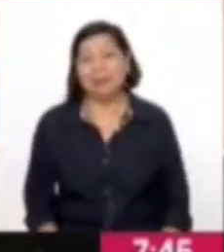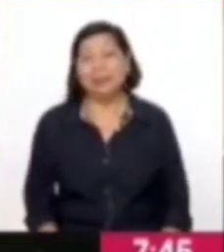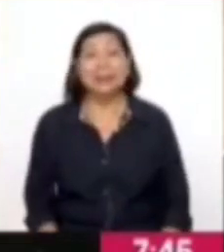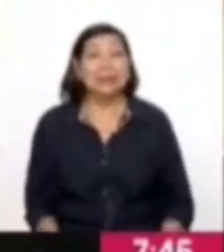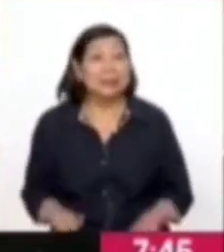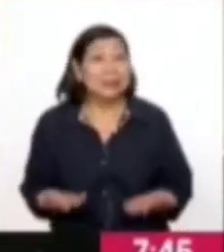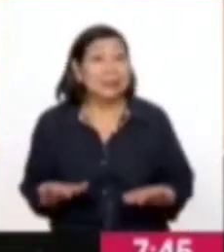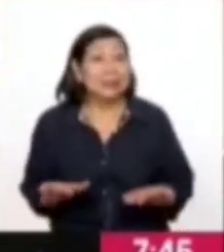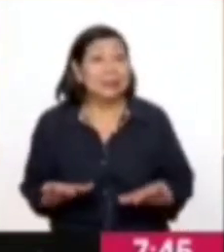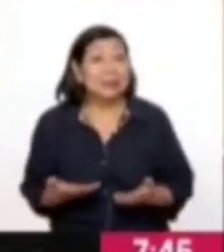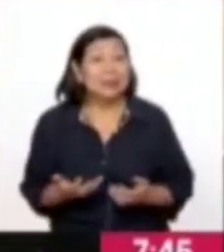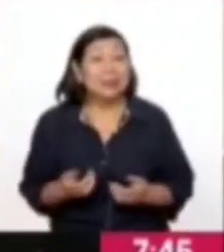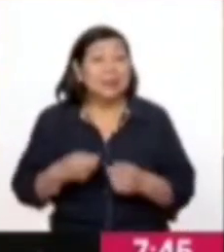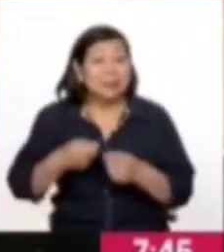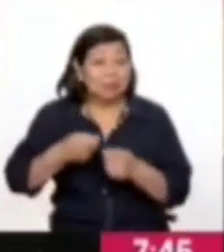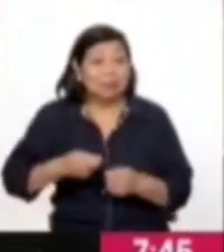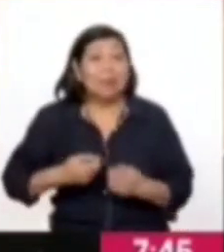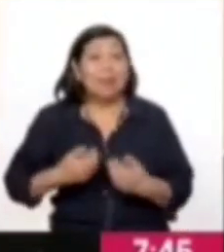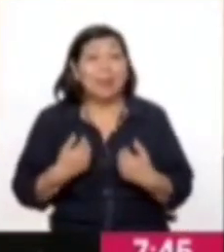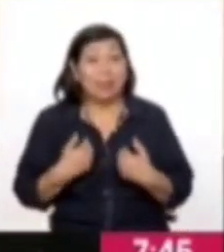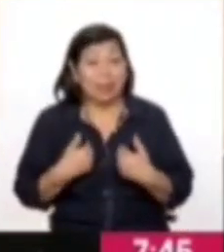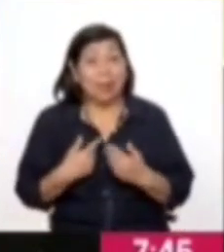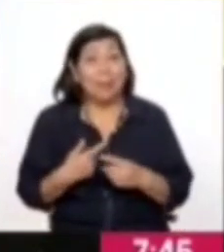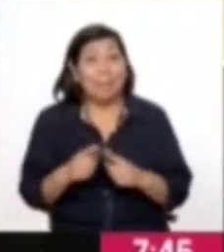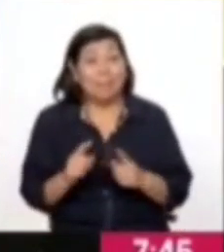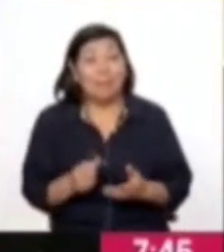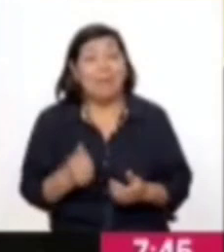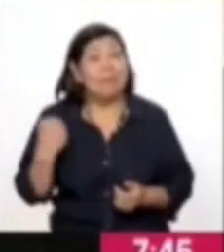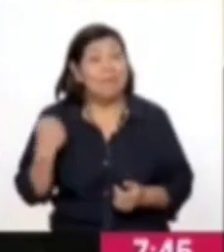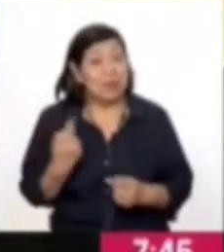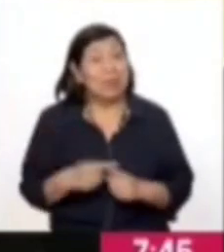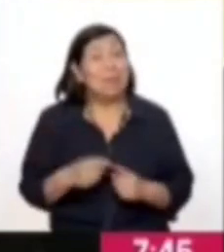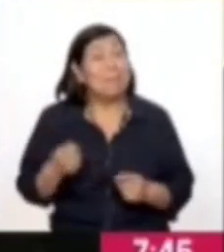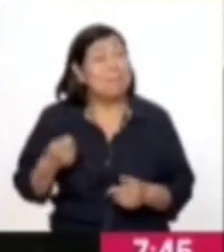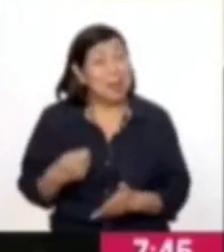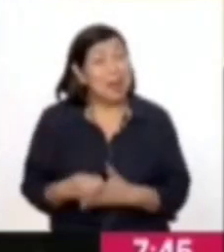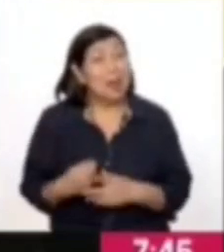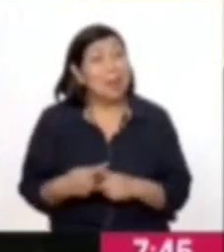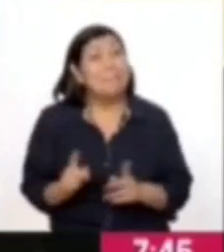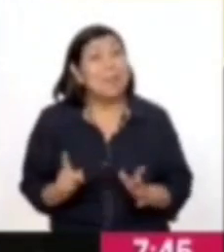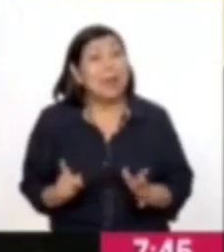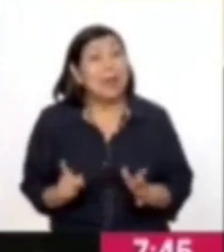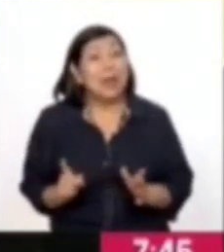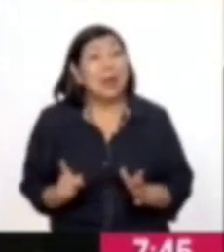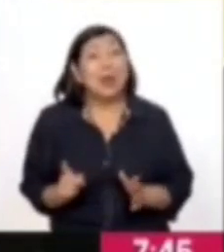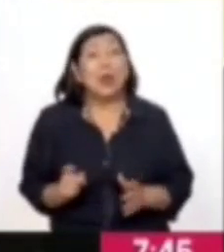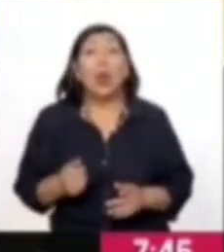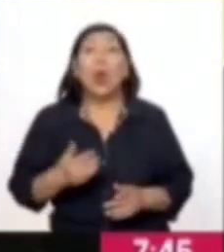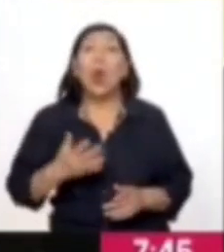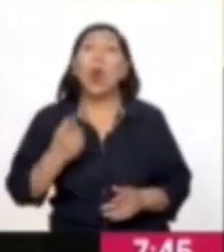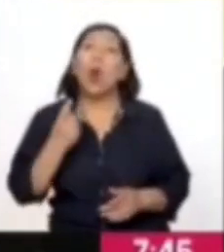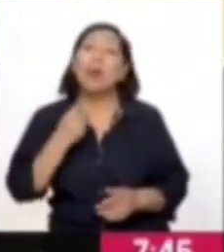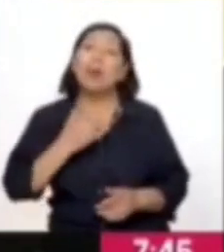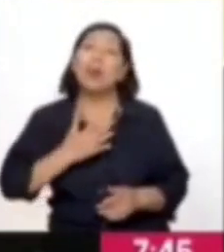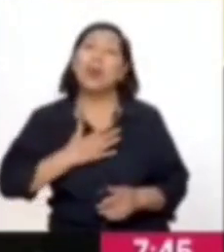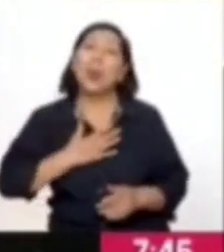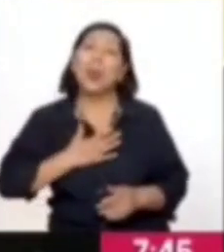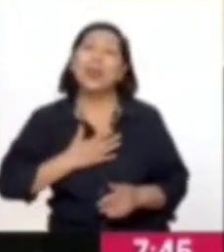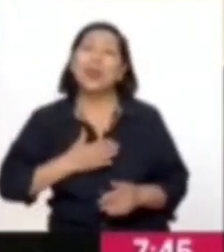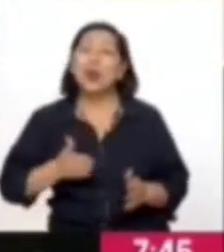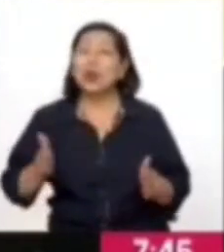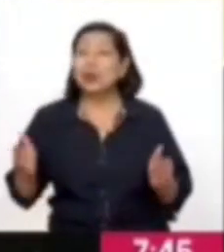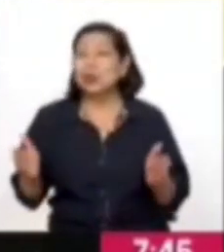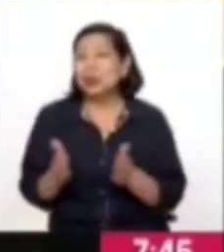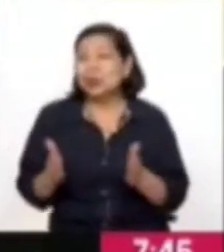apuntar, ¿no? Que la agroindustria tiene espaldas, ¿no?, fuertes. Sí, Pero claro, exacto. la pequeña empresa, que por cierto,